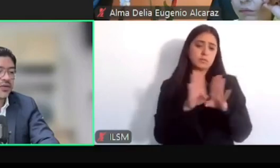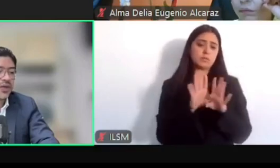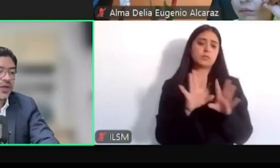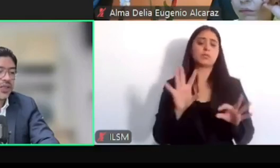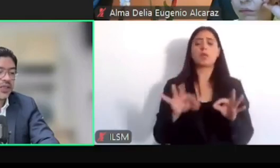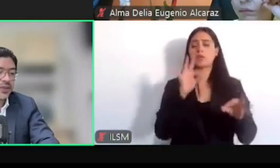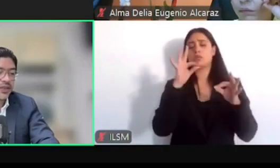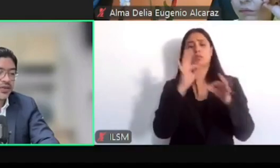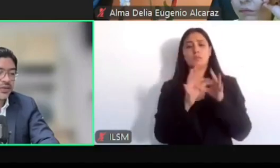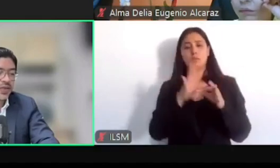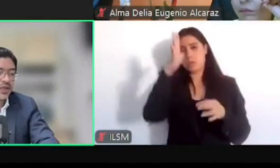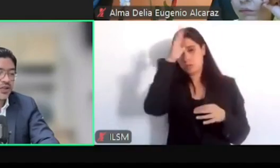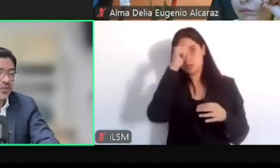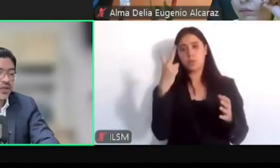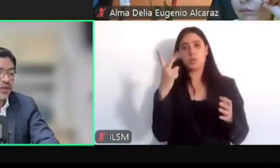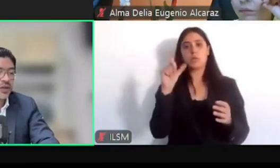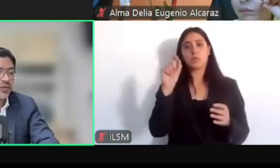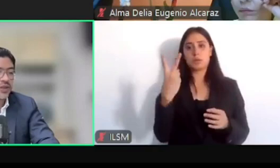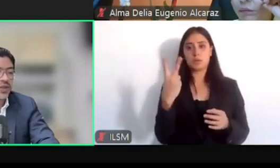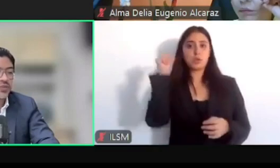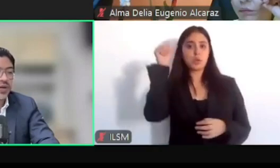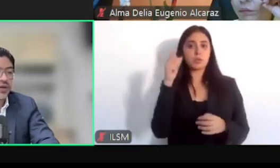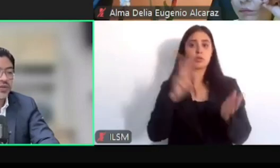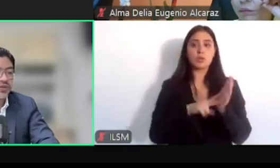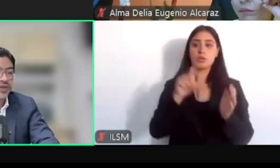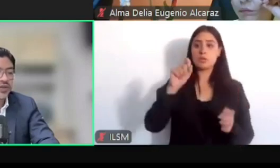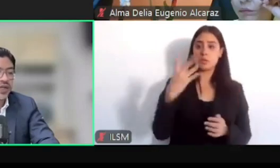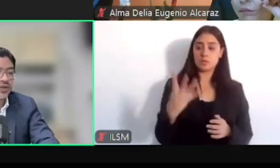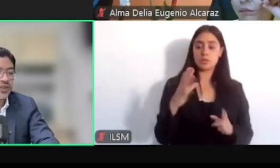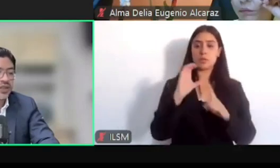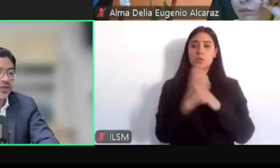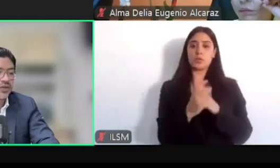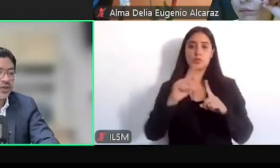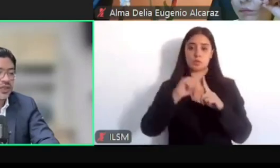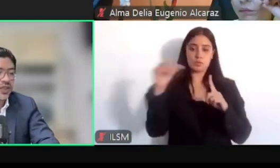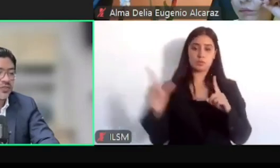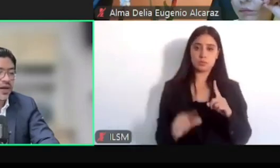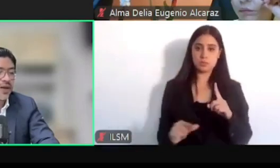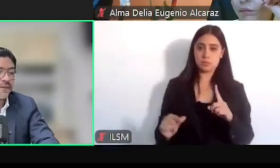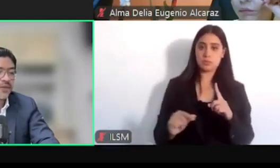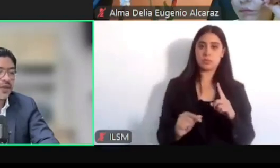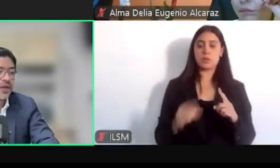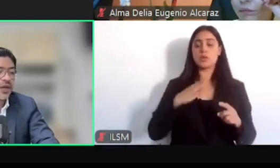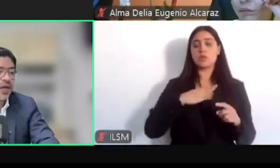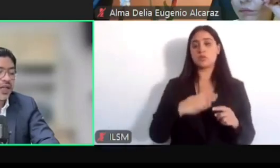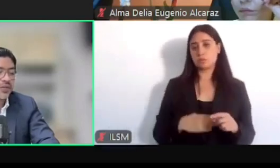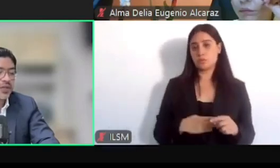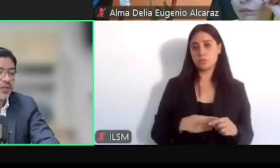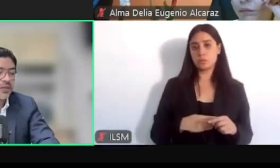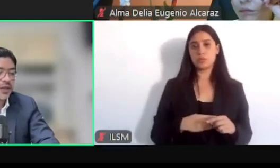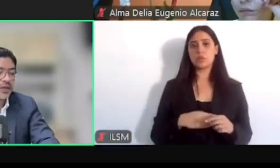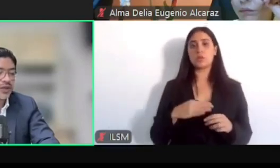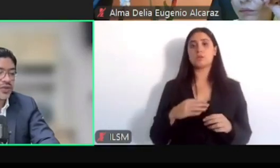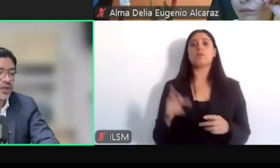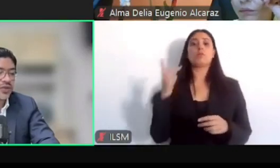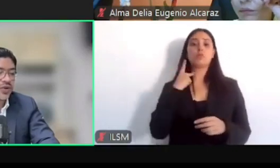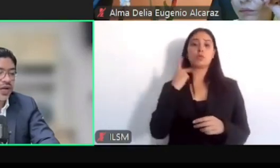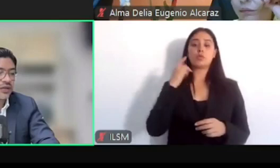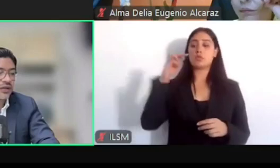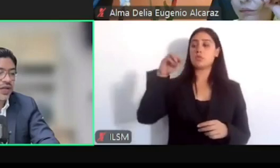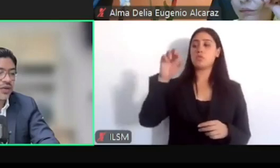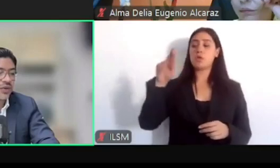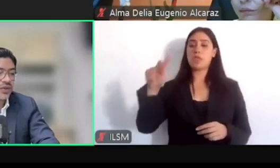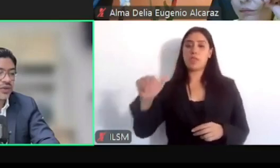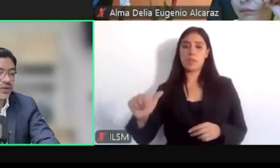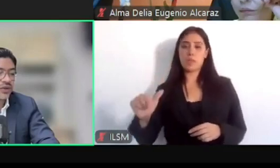acuerdo del 22 de abril de 2024 emitido por la Comisión Nacional Dead y Justicia de Morena en el procedimiento sancionador